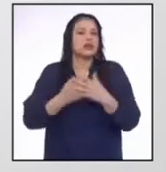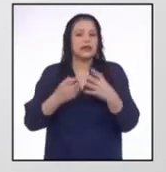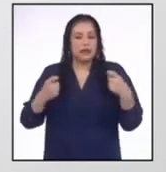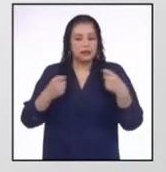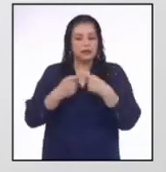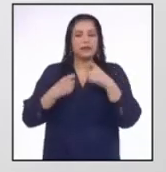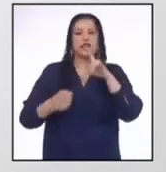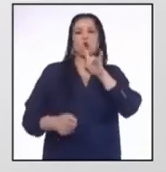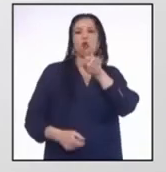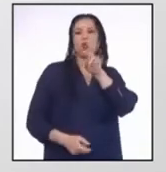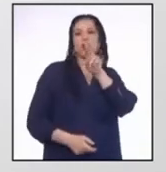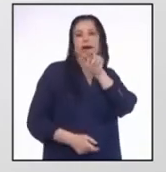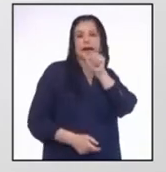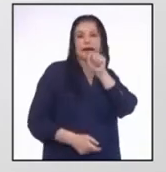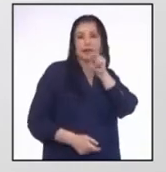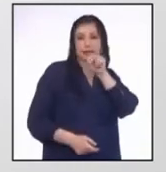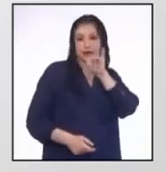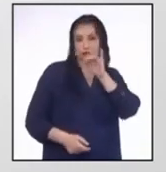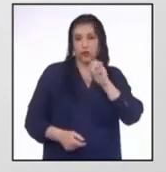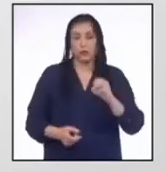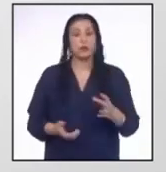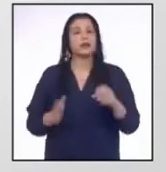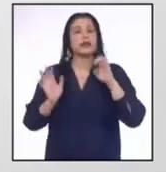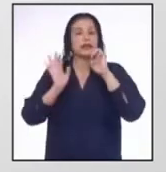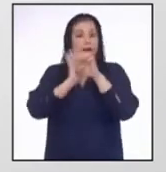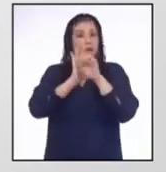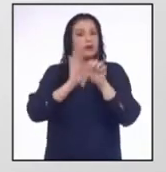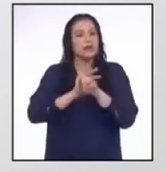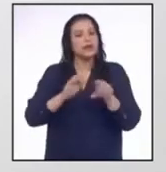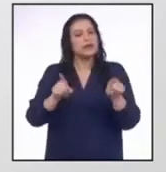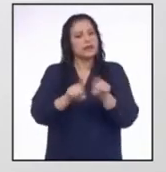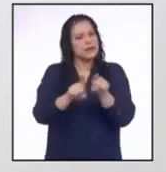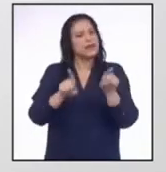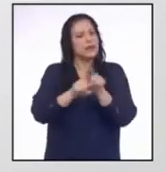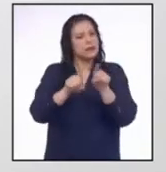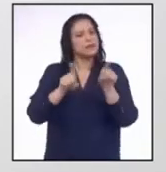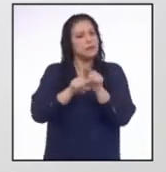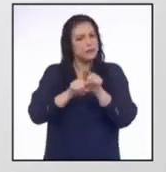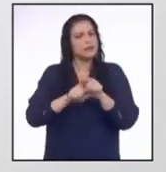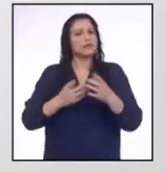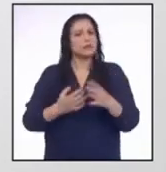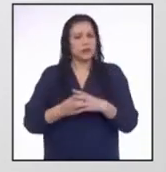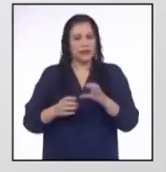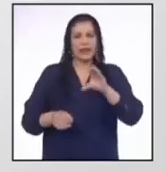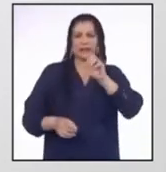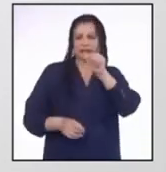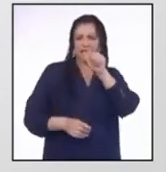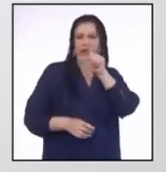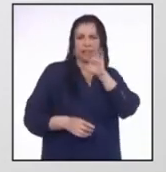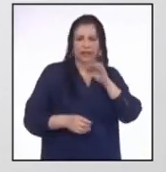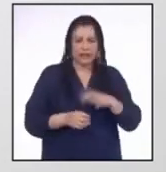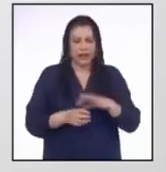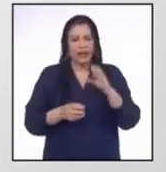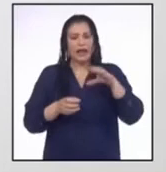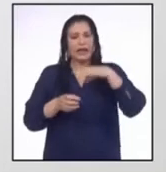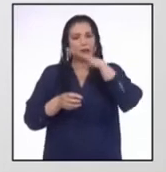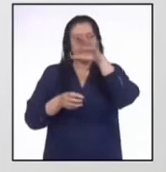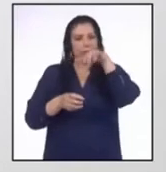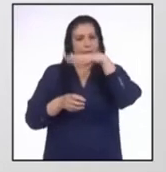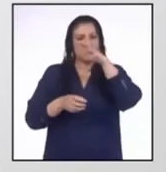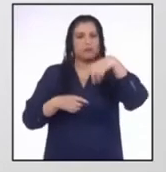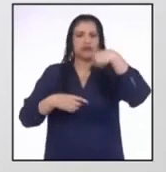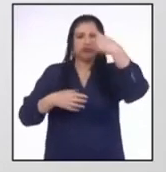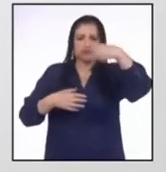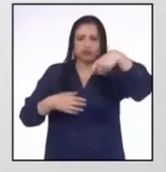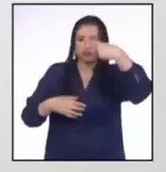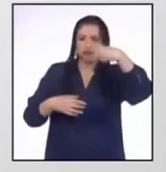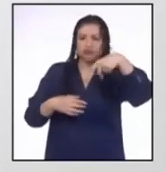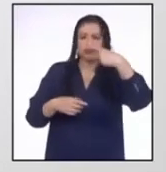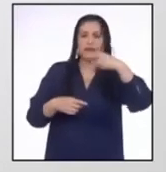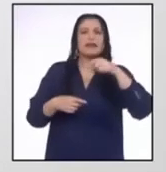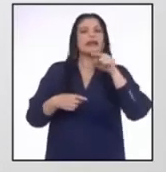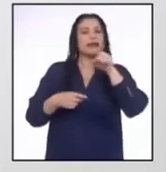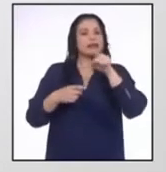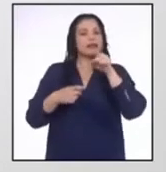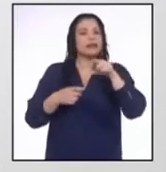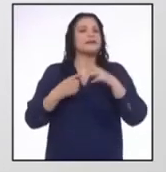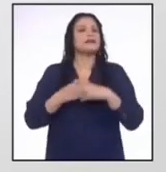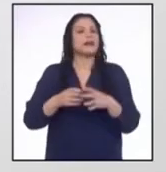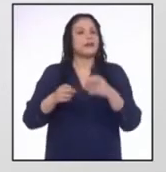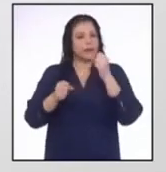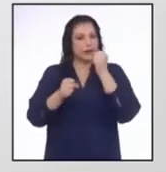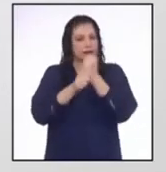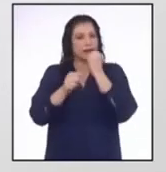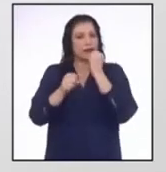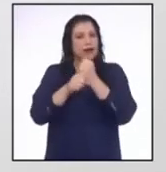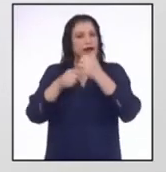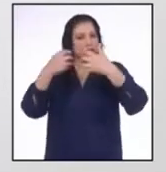del uranio, por ejemplo. Tienen el mismo mecanismo que el de las calderas. El vapor hace mover la turbina y esta hace funcionar